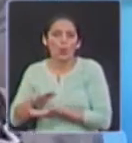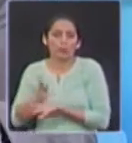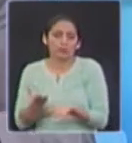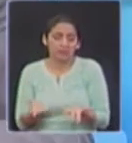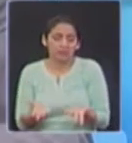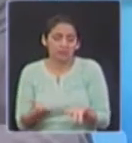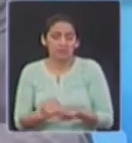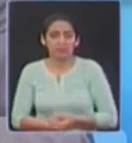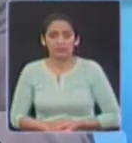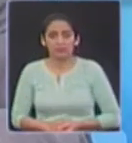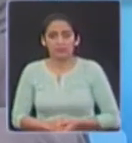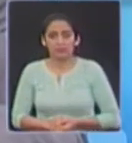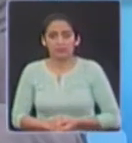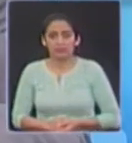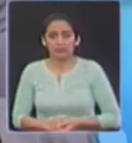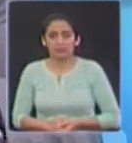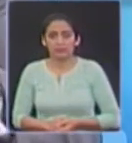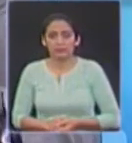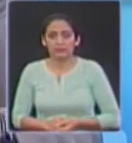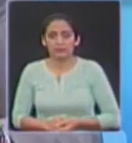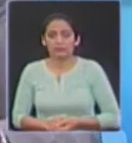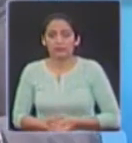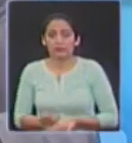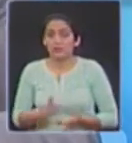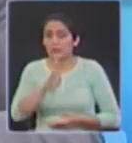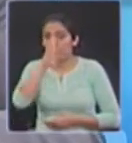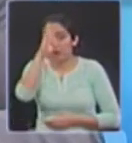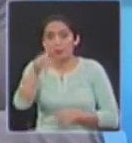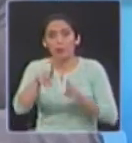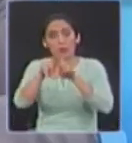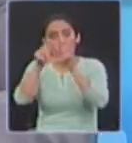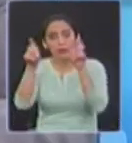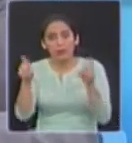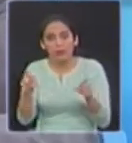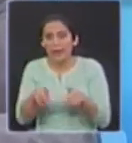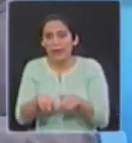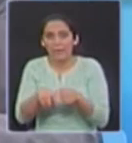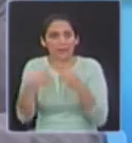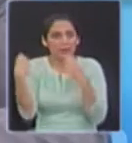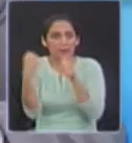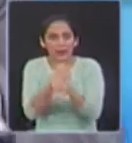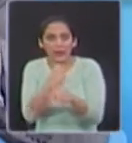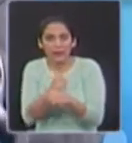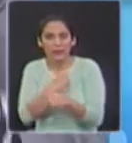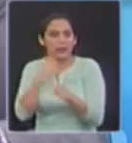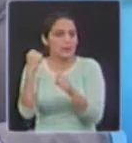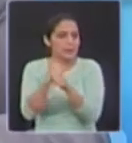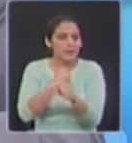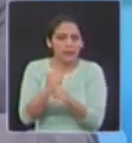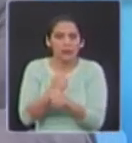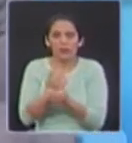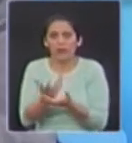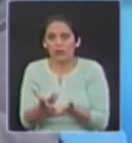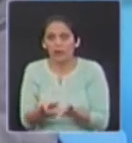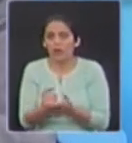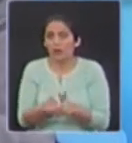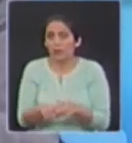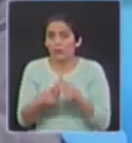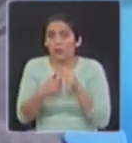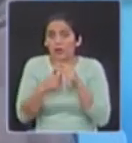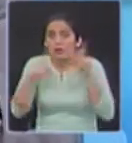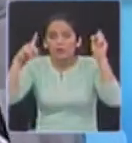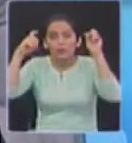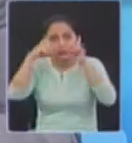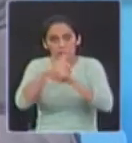de desarrollo productivo, pues por obvias razones van a trabajar eminentemente a pérdida, pero aún así tienen que pagar impuestos. Esto genera